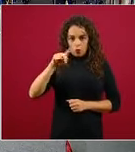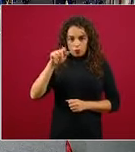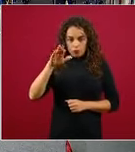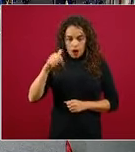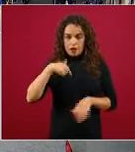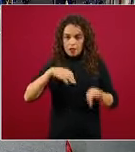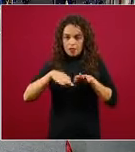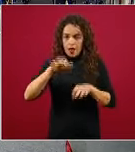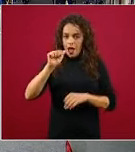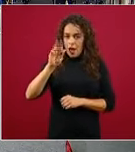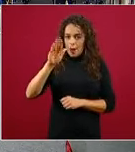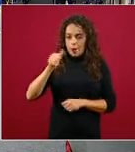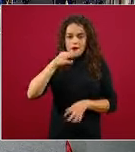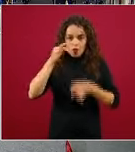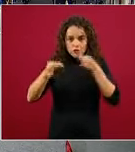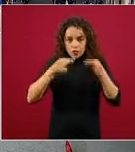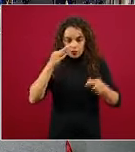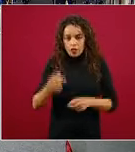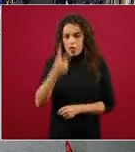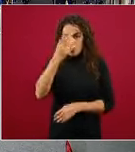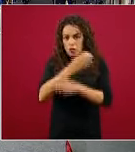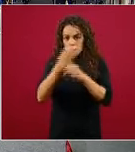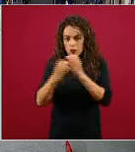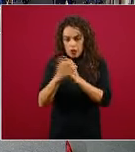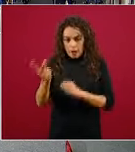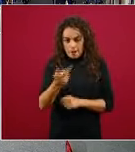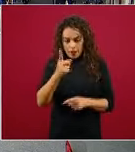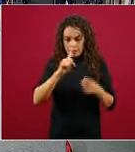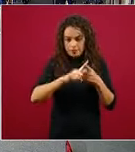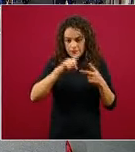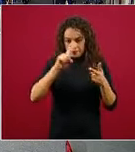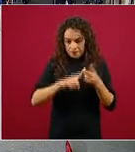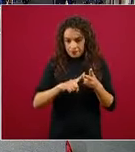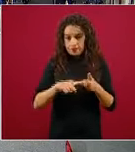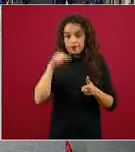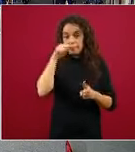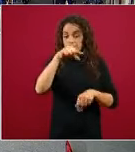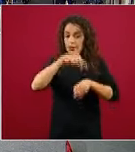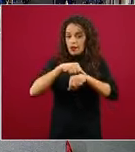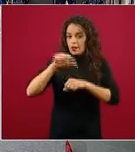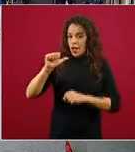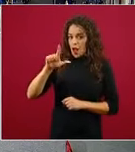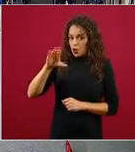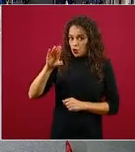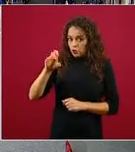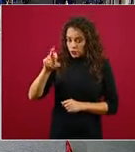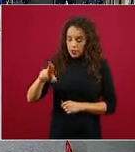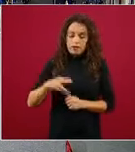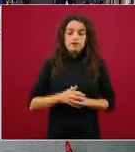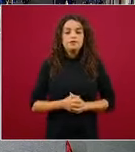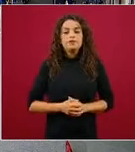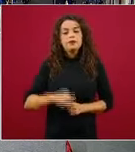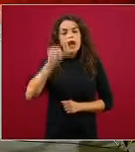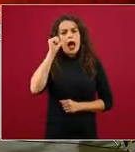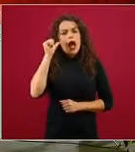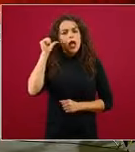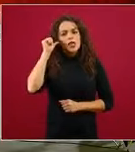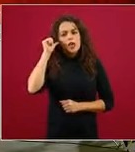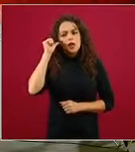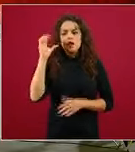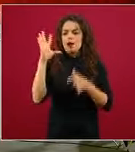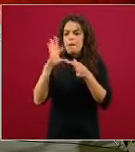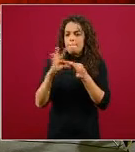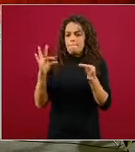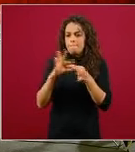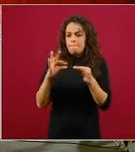preguntas. La primera, para usted, doctor Gatell, doctor Alcocer, platicábamos el día de ayer allá afuera, en